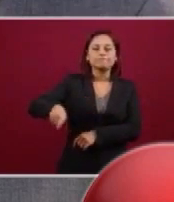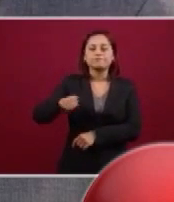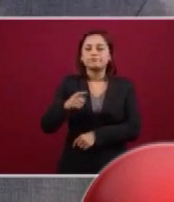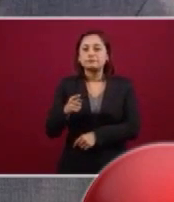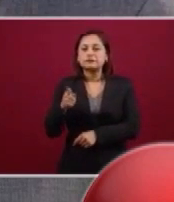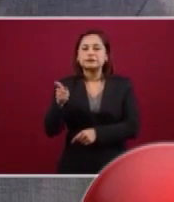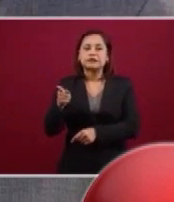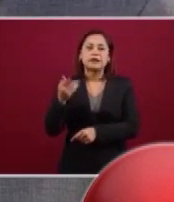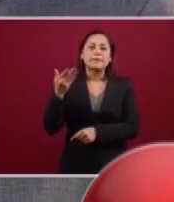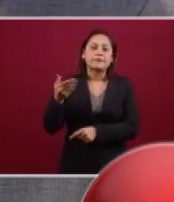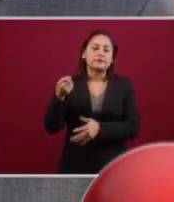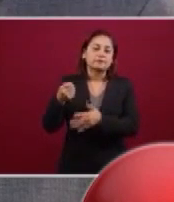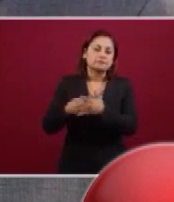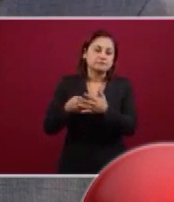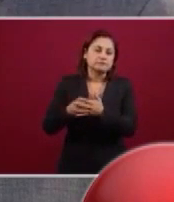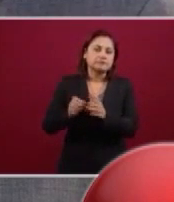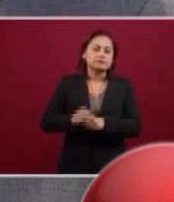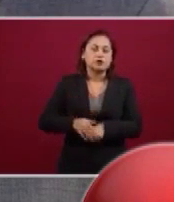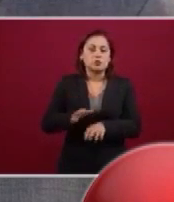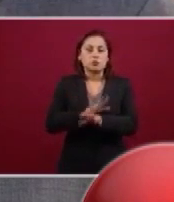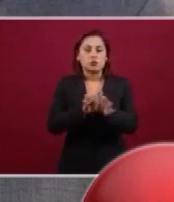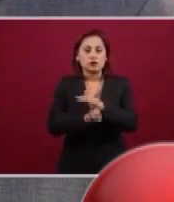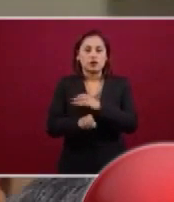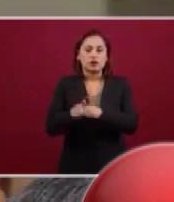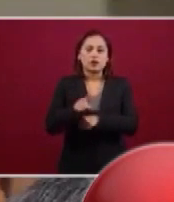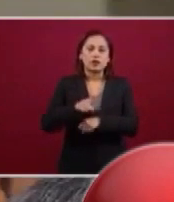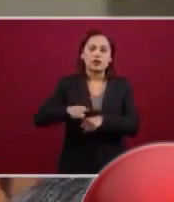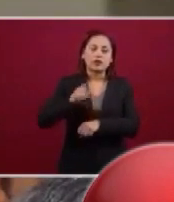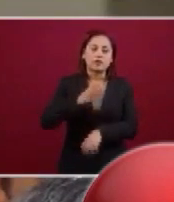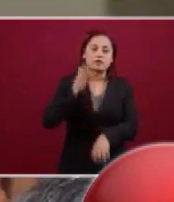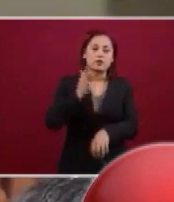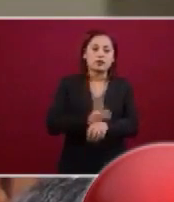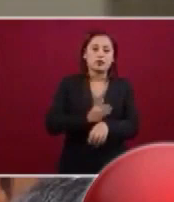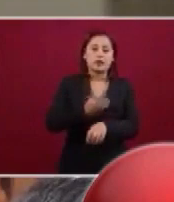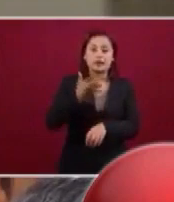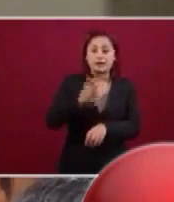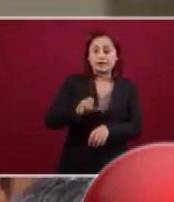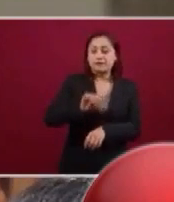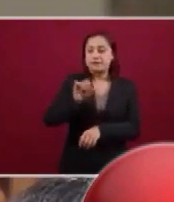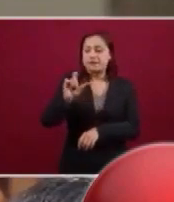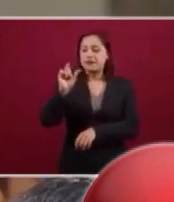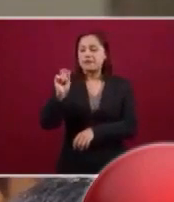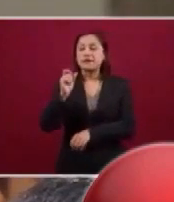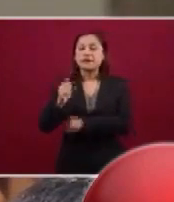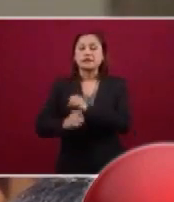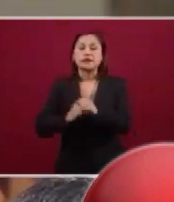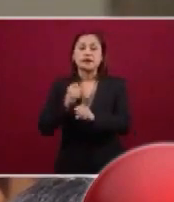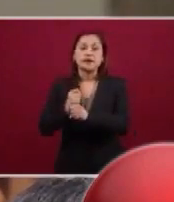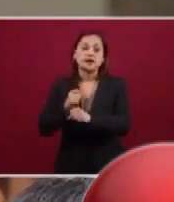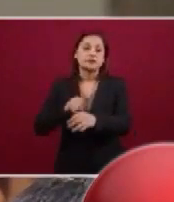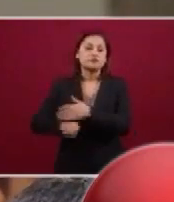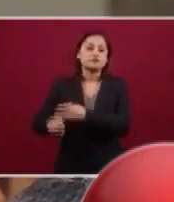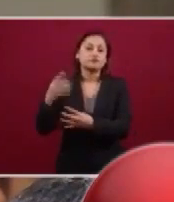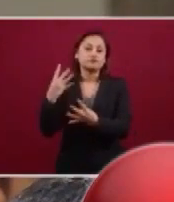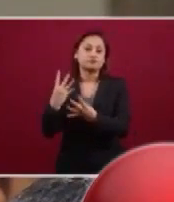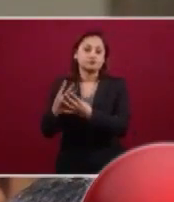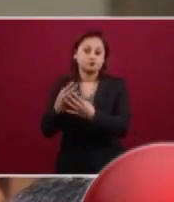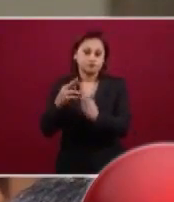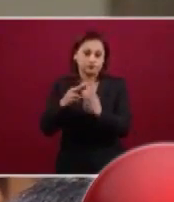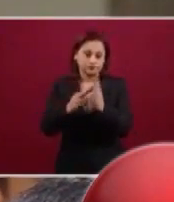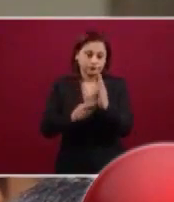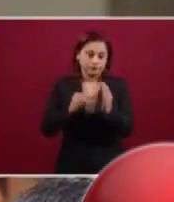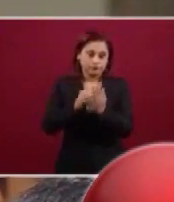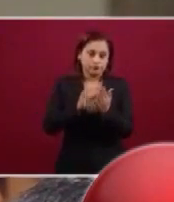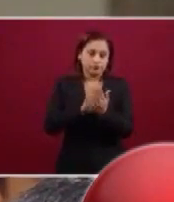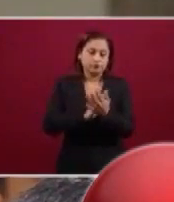ejemplo, extorsión a empresas aumenta la pena de 10 a 20 años de prisión. Ese es el rango de la pena. Impedir por